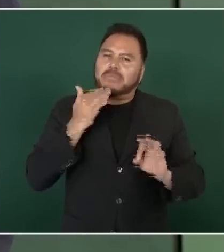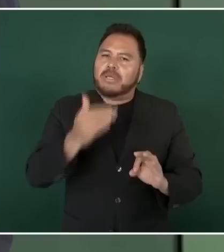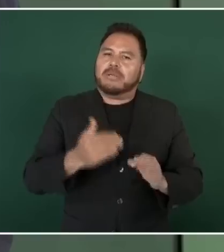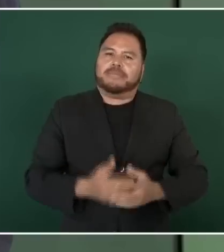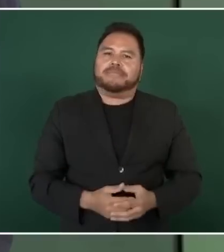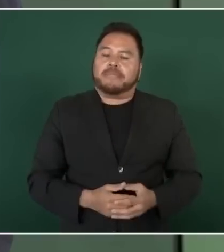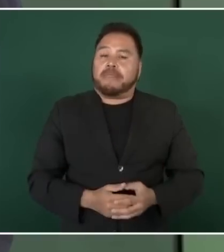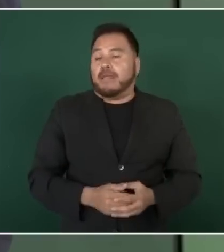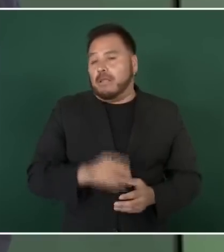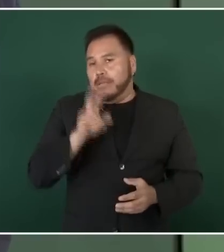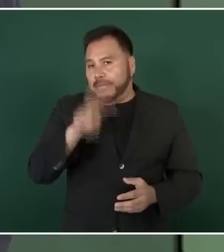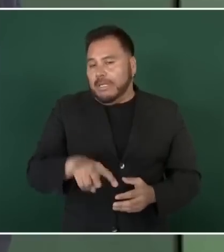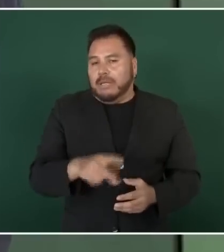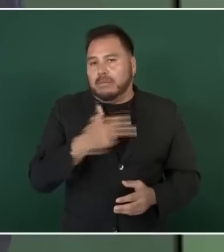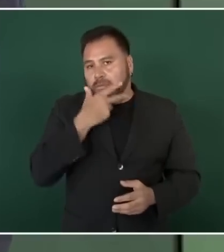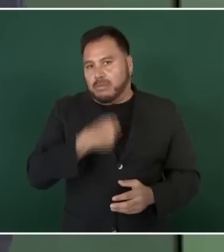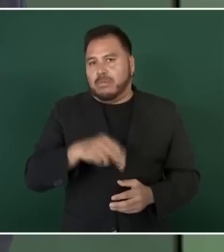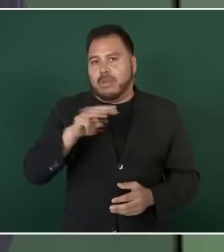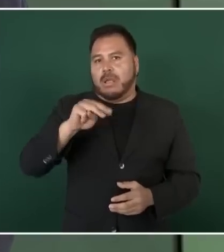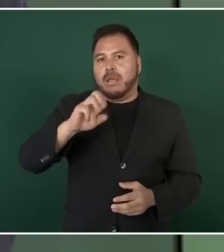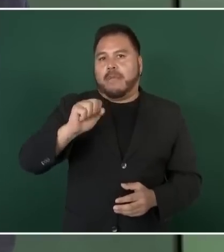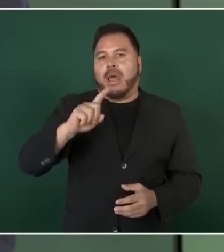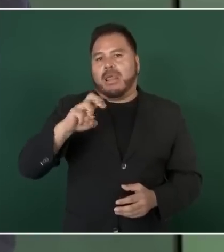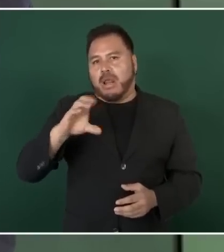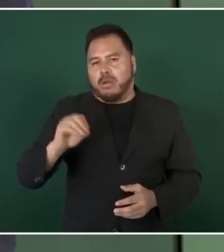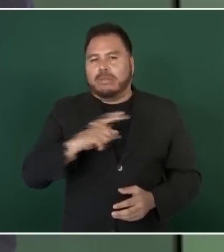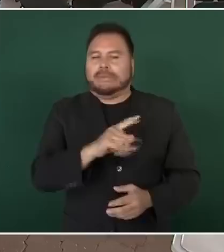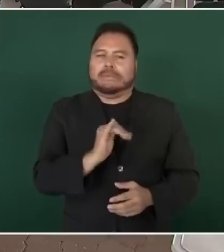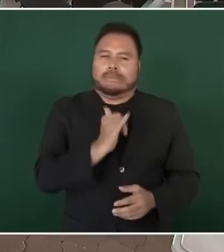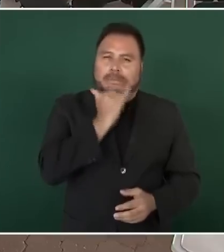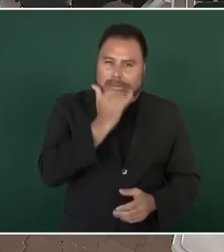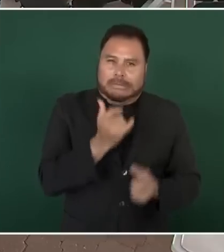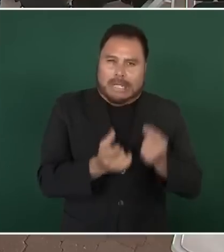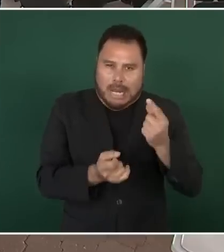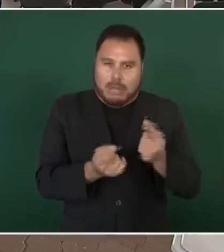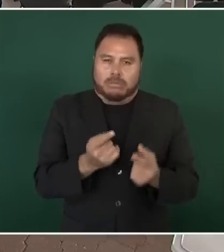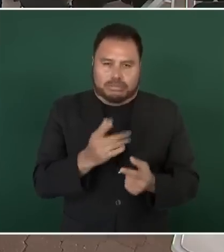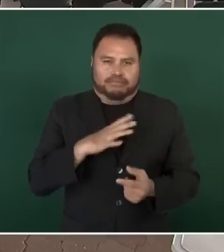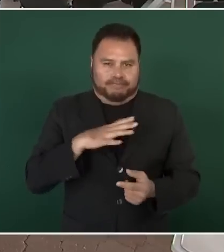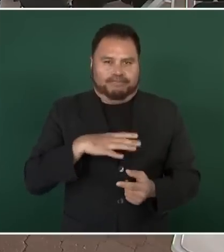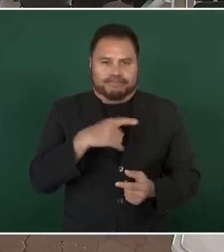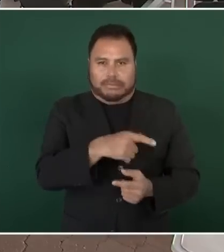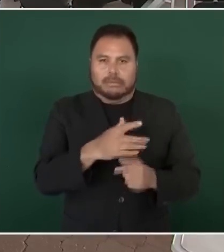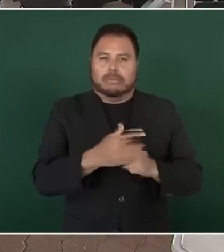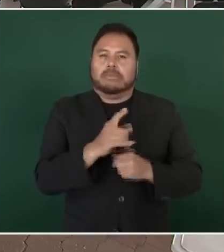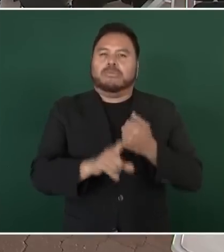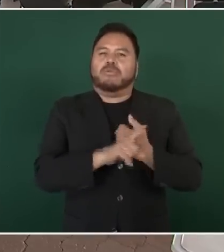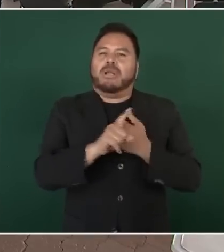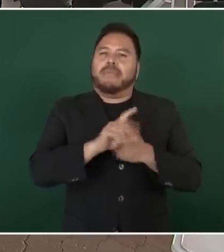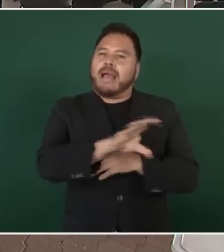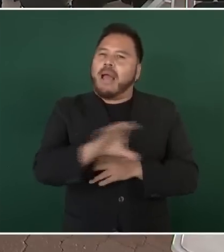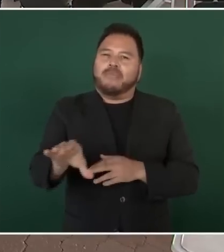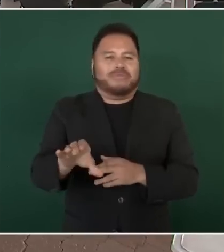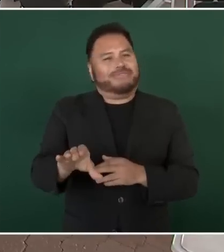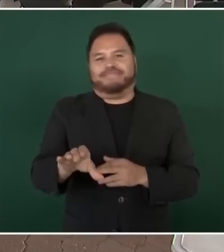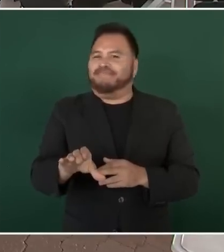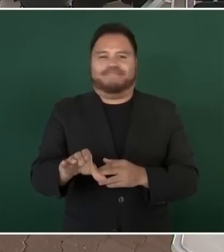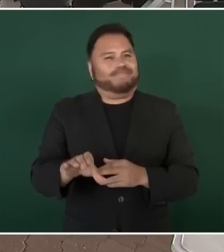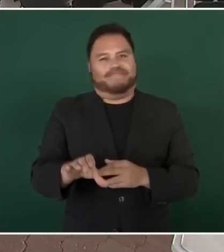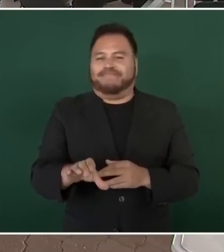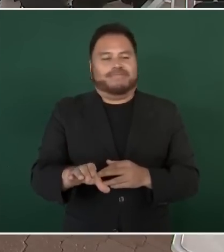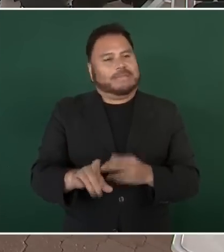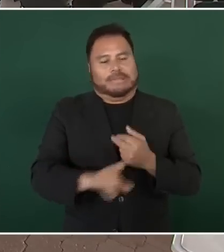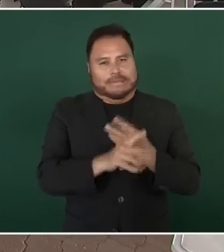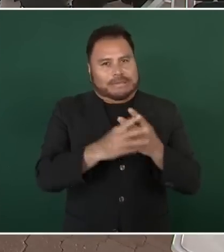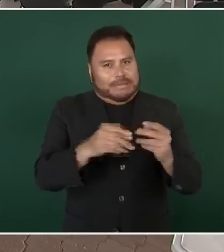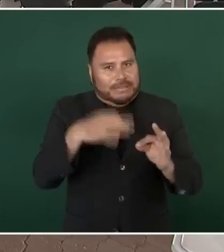cierto, cometió errores y no supo entender y enfrentar el problema agrario, pero más allá de